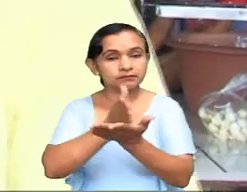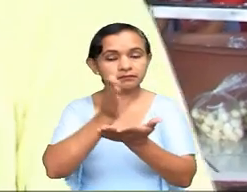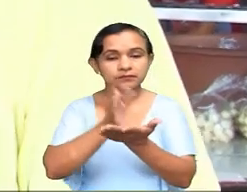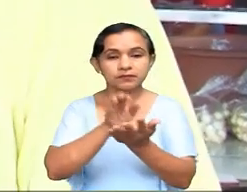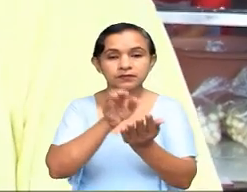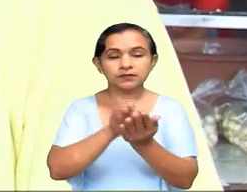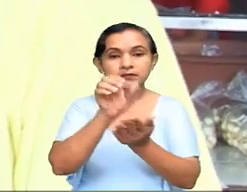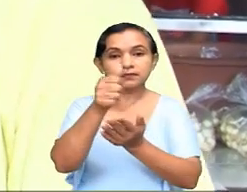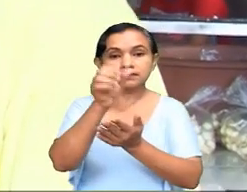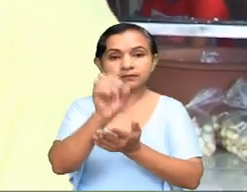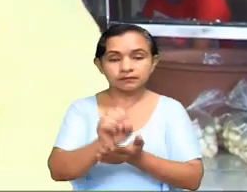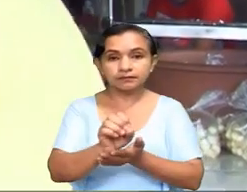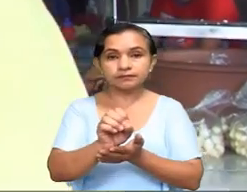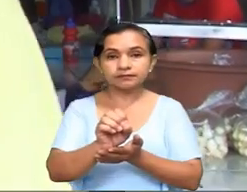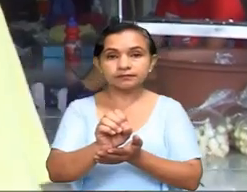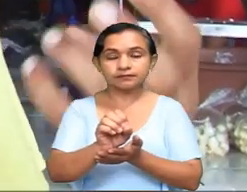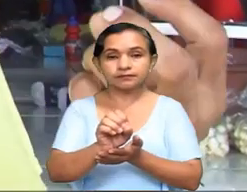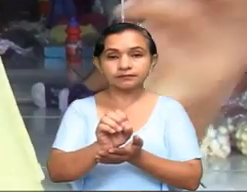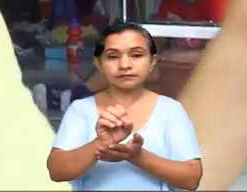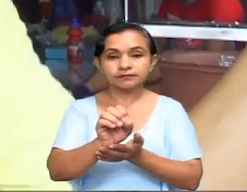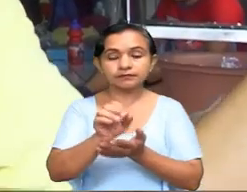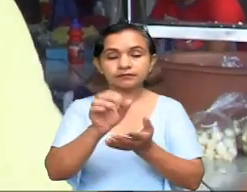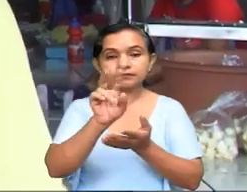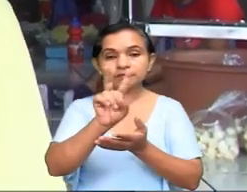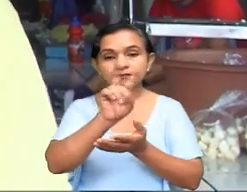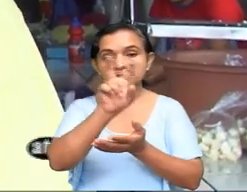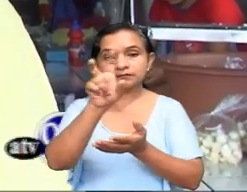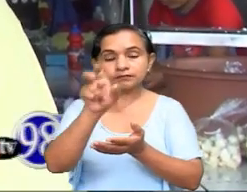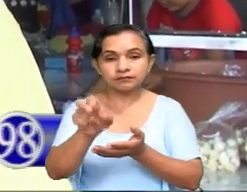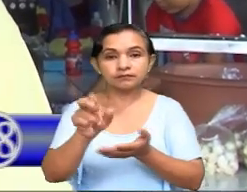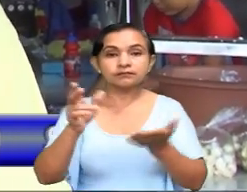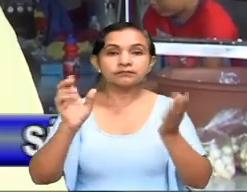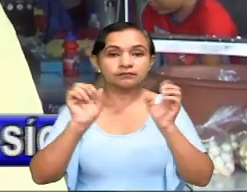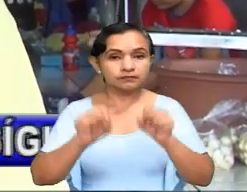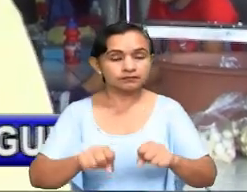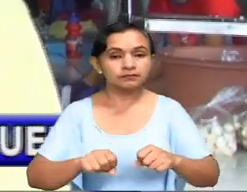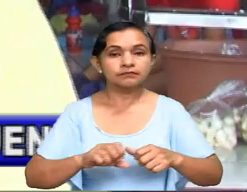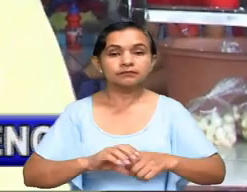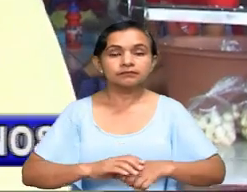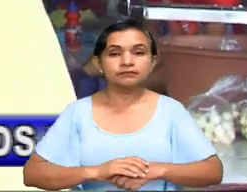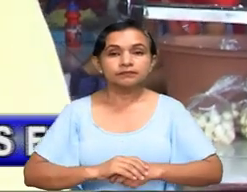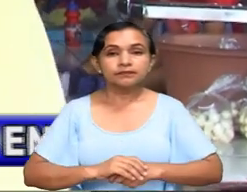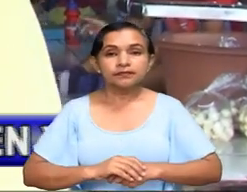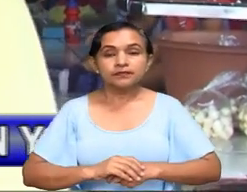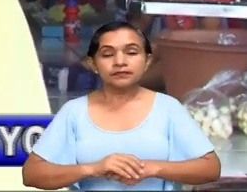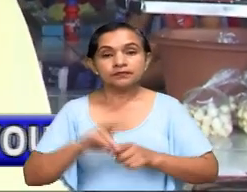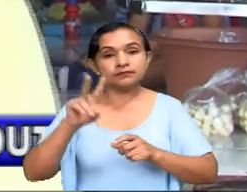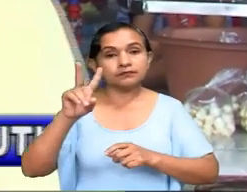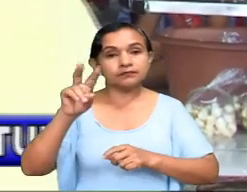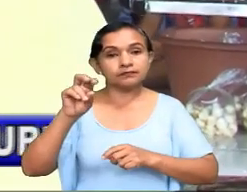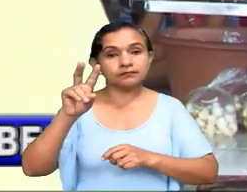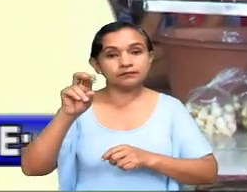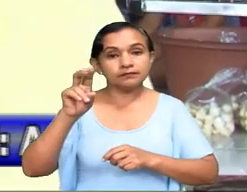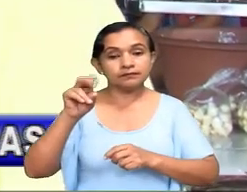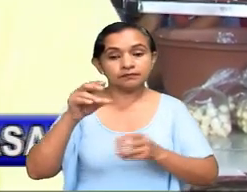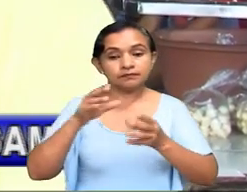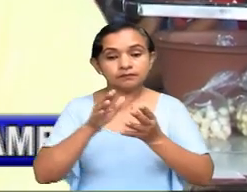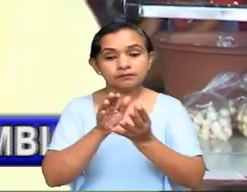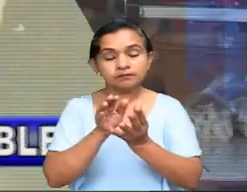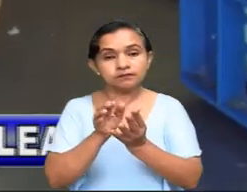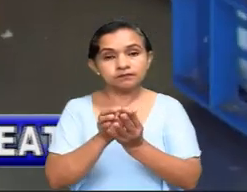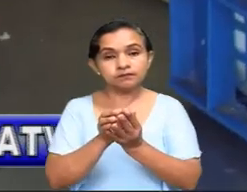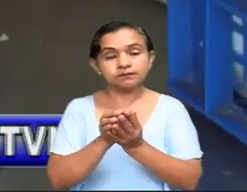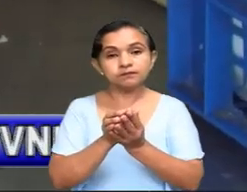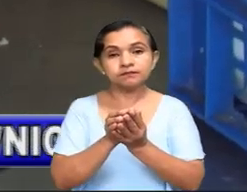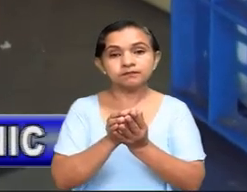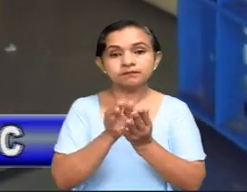a 60 y la grande de a 2 Córdoba. Y la de a 20 Córdoba, que es la grande, ya que se vende por